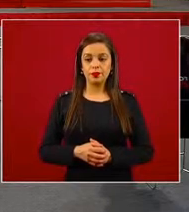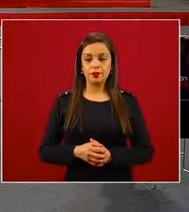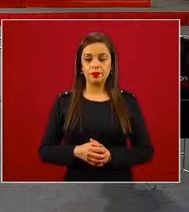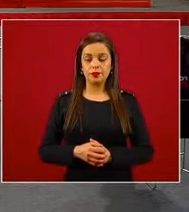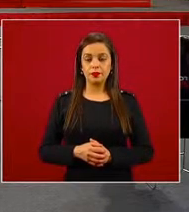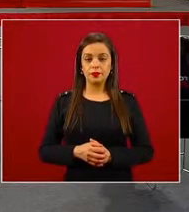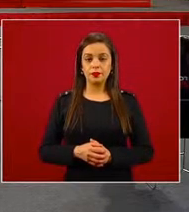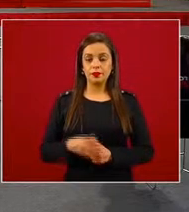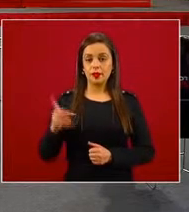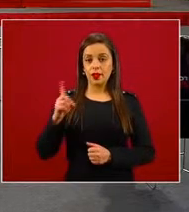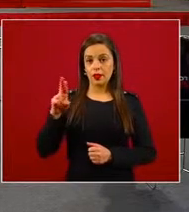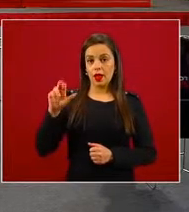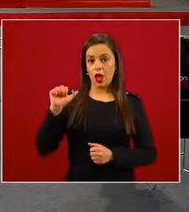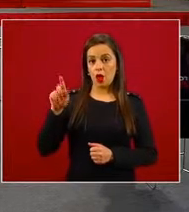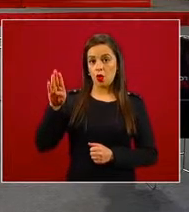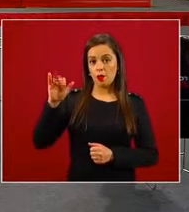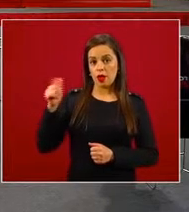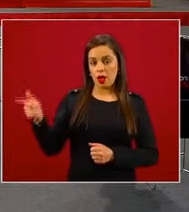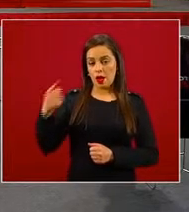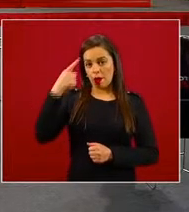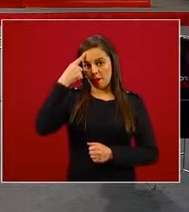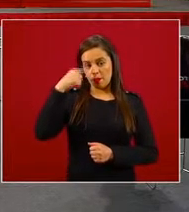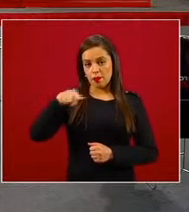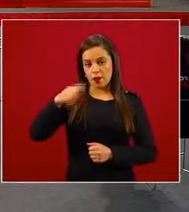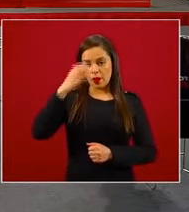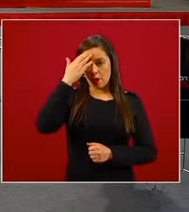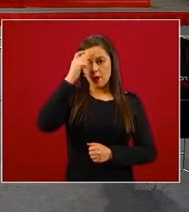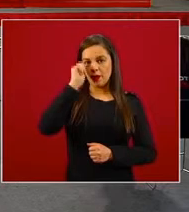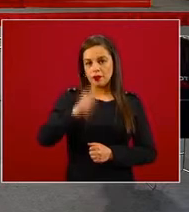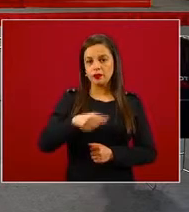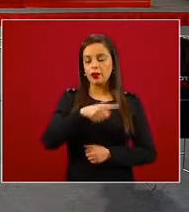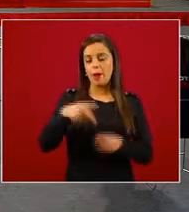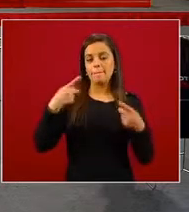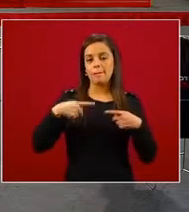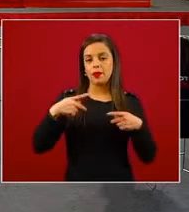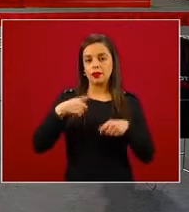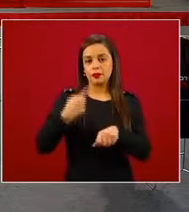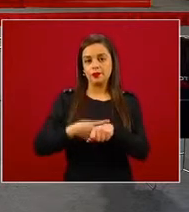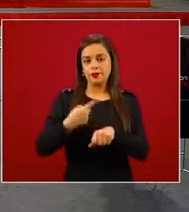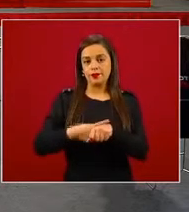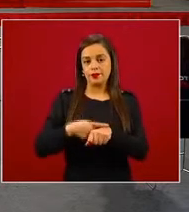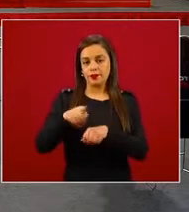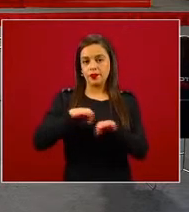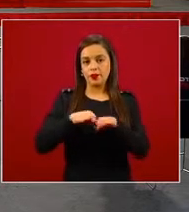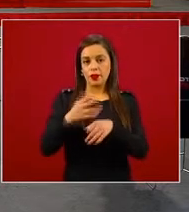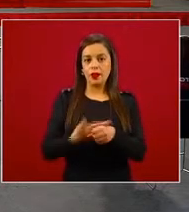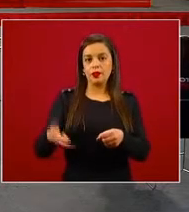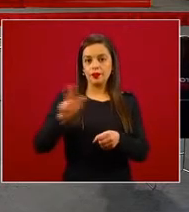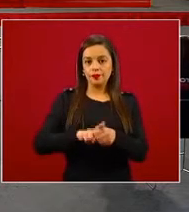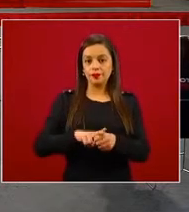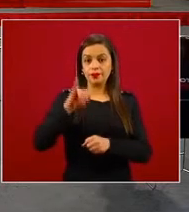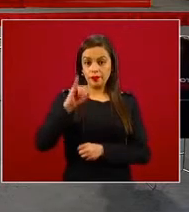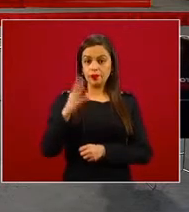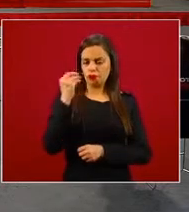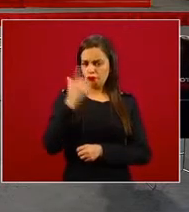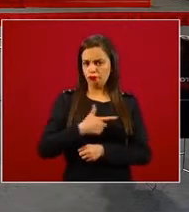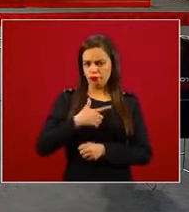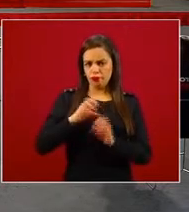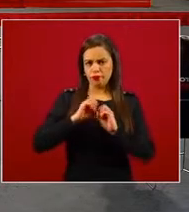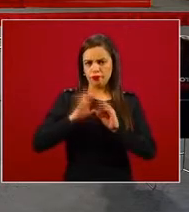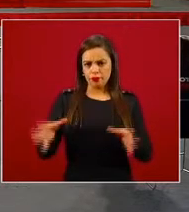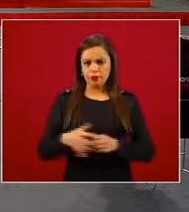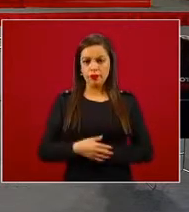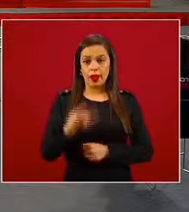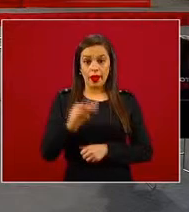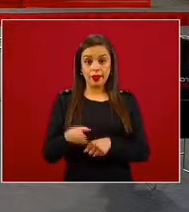Le pido al doctor Alomía si presenta lo de personal de salud también. Claro que And sí, now con I mucho want gusto. to give the floor to Dr. Actualizamos Alomía entonces again. las cifras para